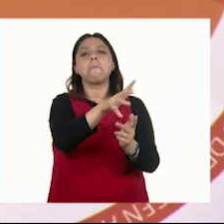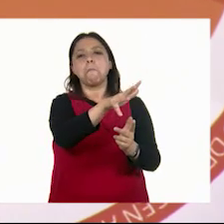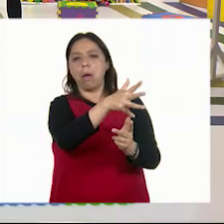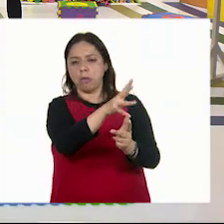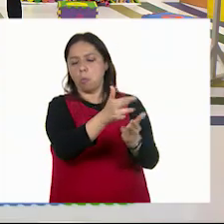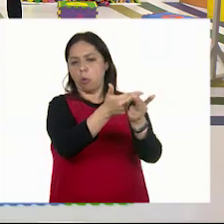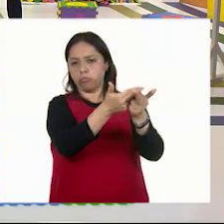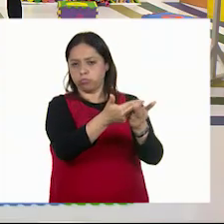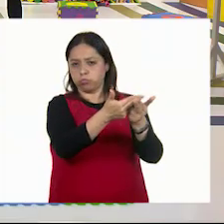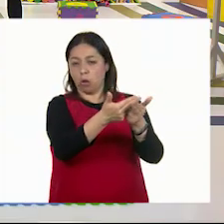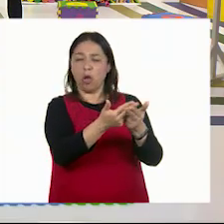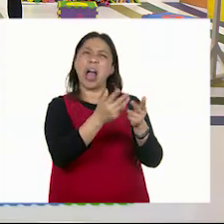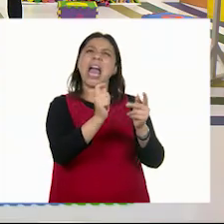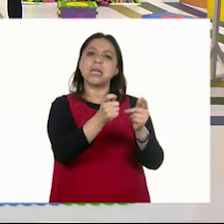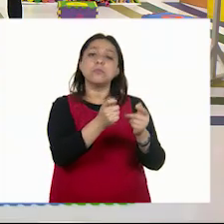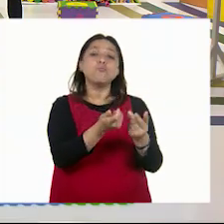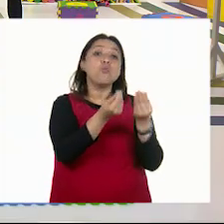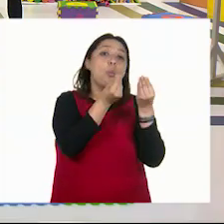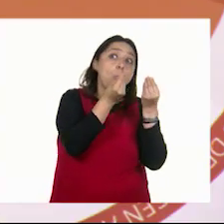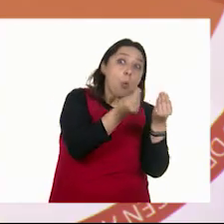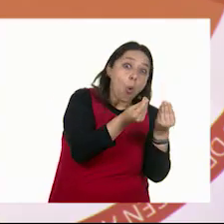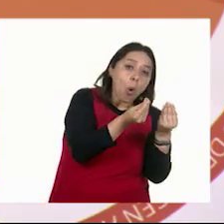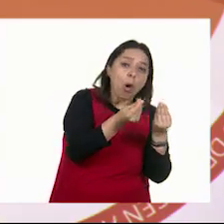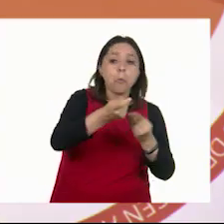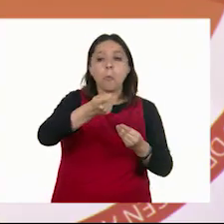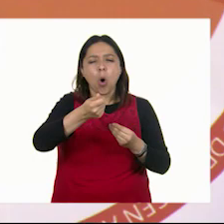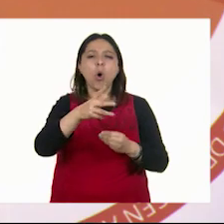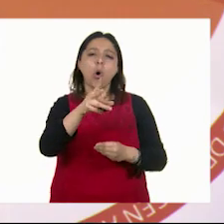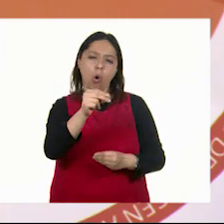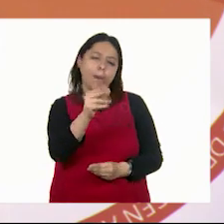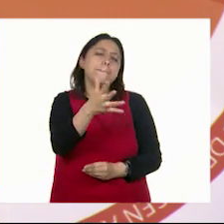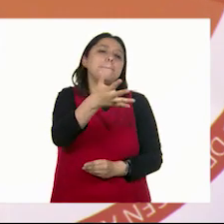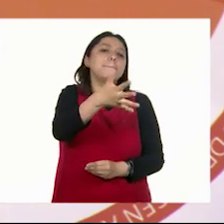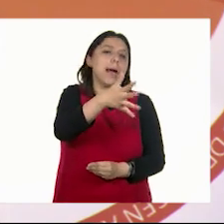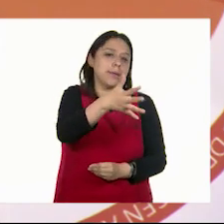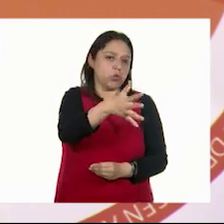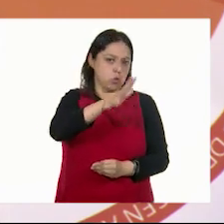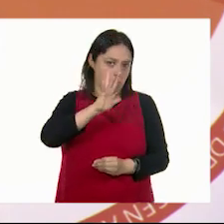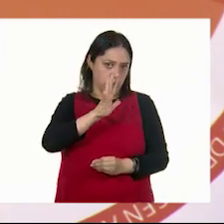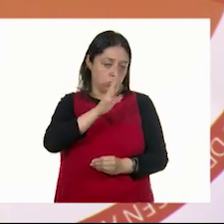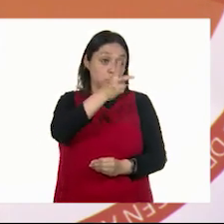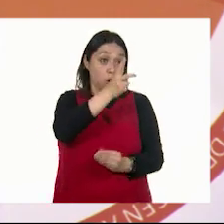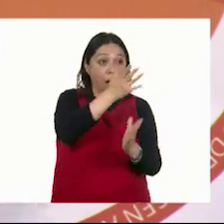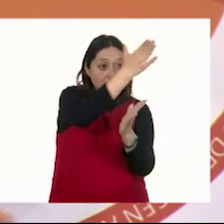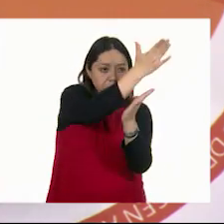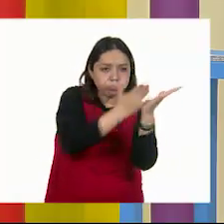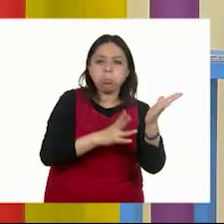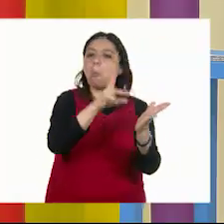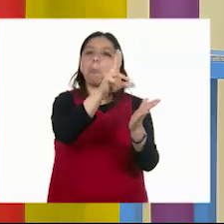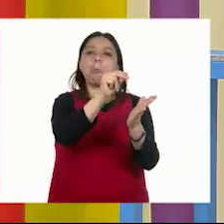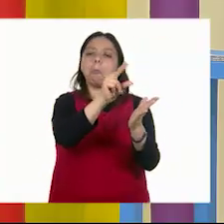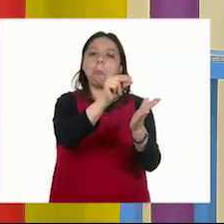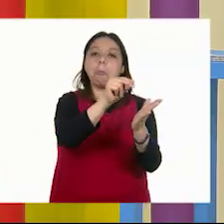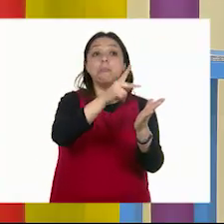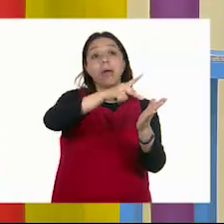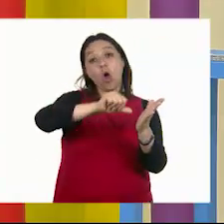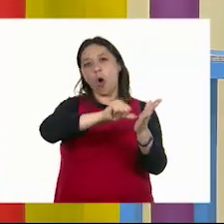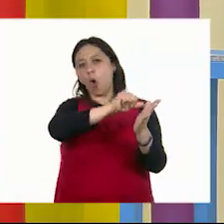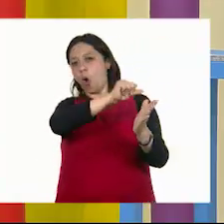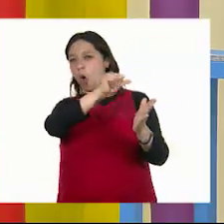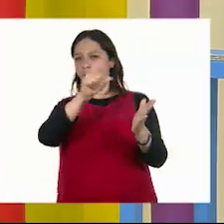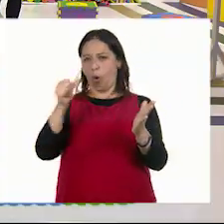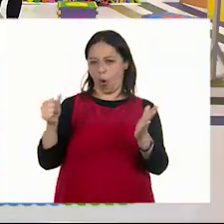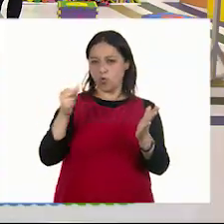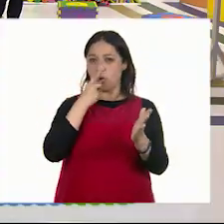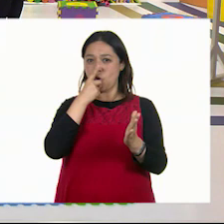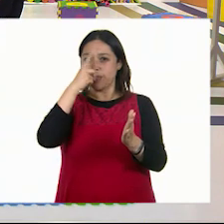ni muchos ni pocos. Por eso esto no está dividido. Pero ahora nos vamos a ir a donde